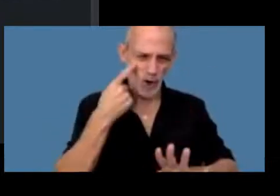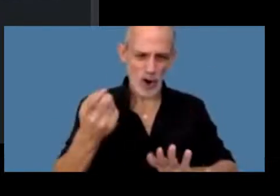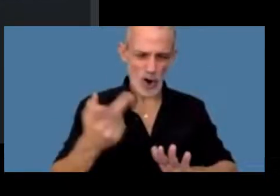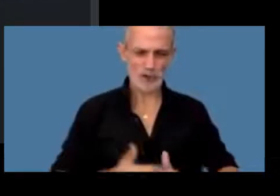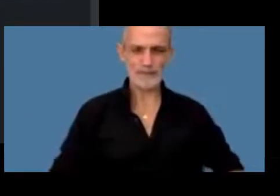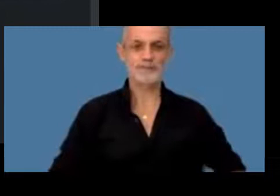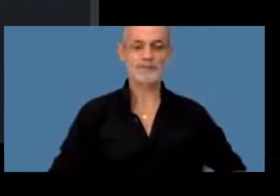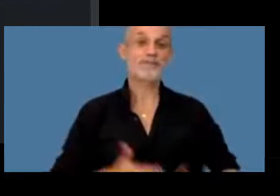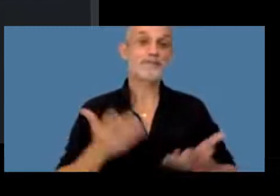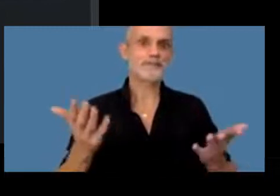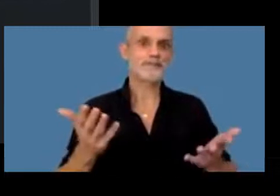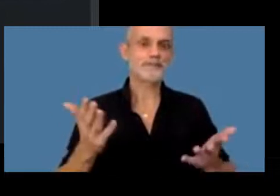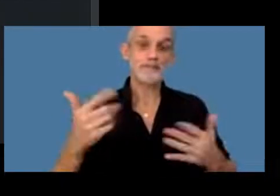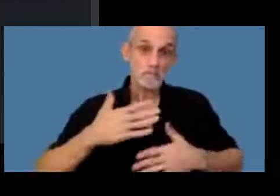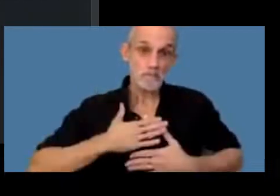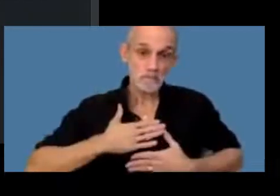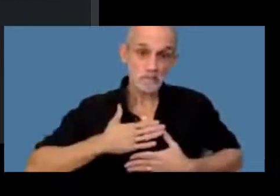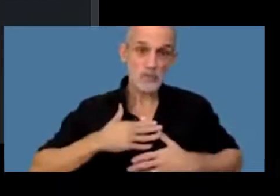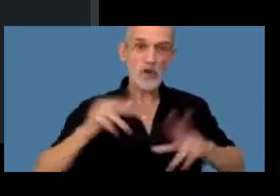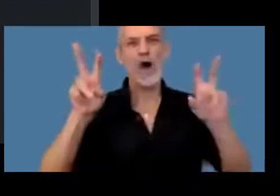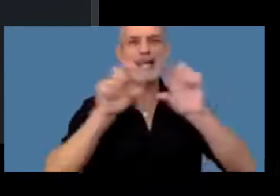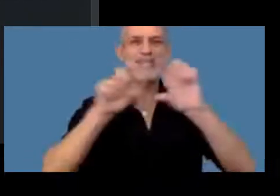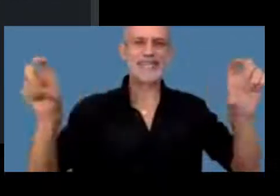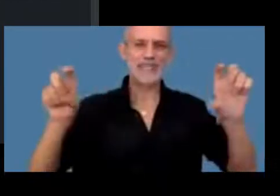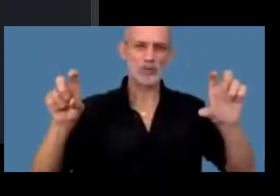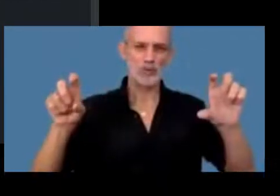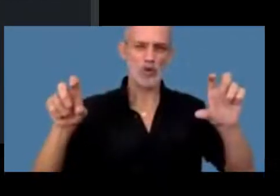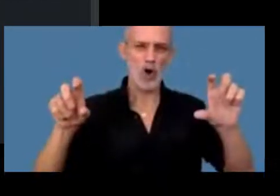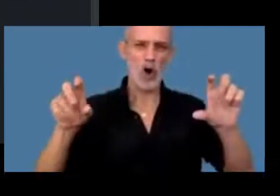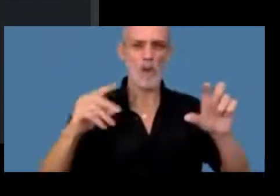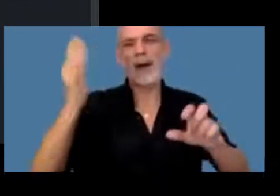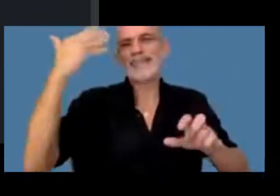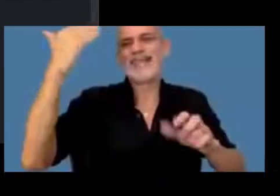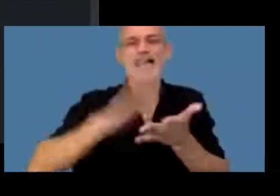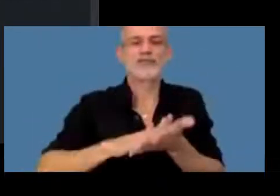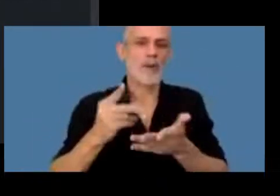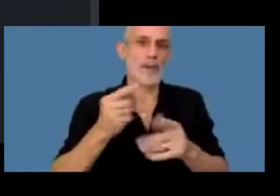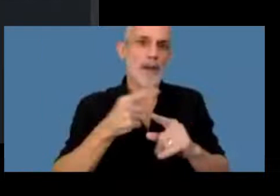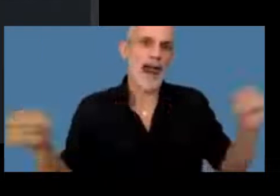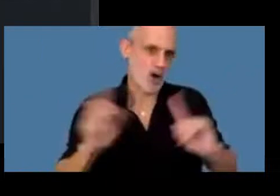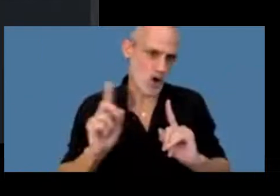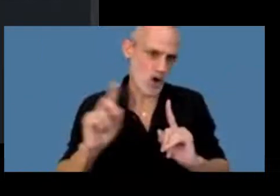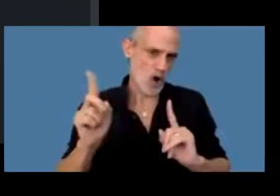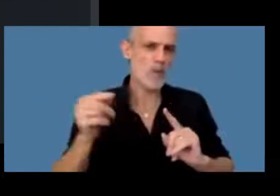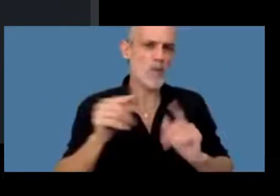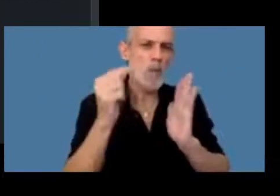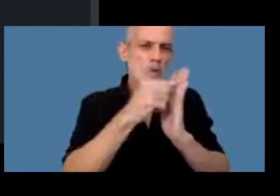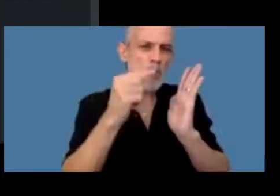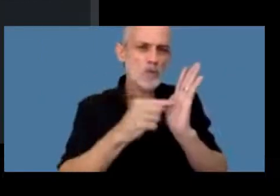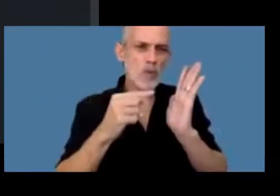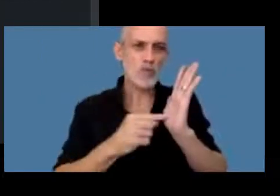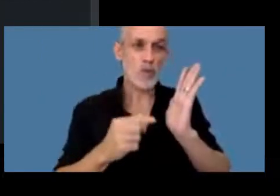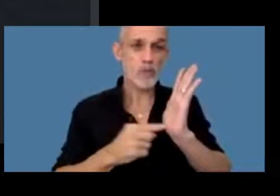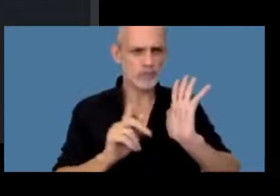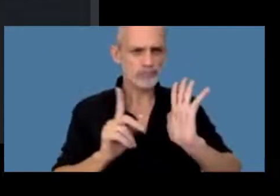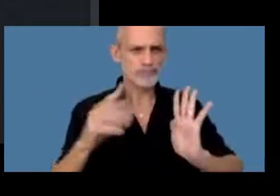Digamos, yo titulé, pues si no daba para dar una charla, digamos, de mucho tiempo, pero quiero decir, puse los puntos principales que uno tiene que sentarse con el